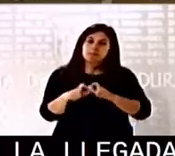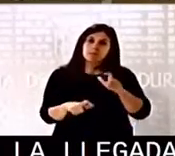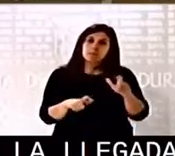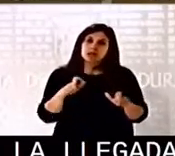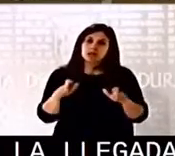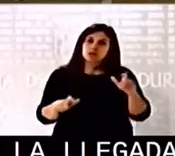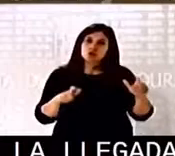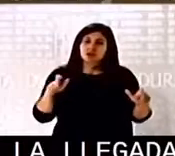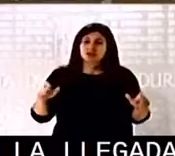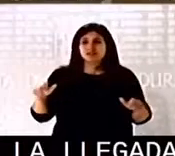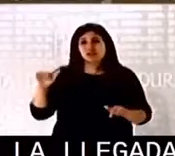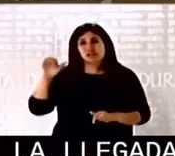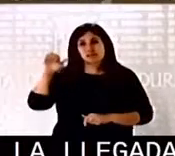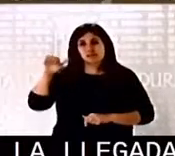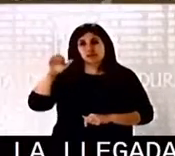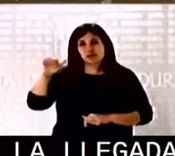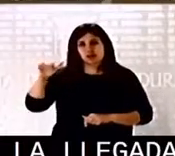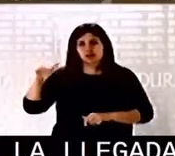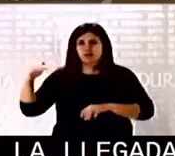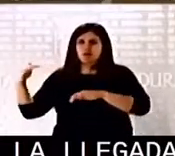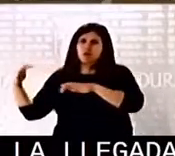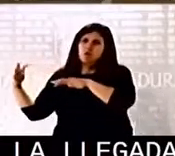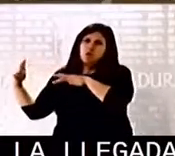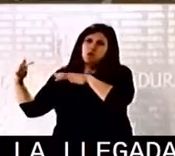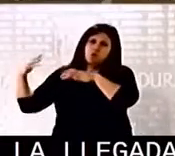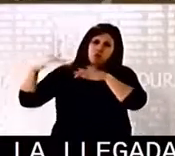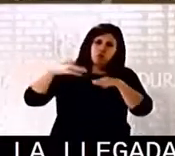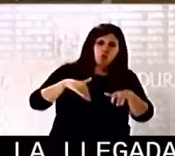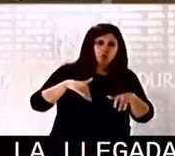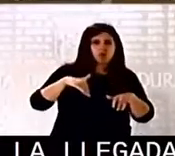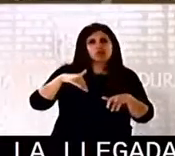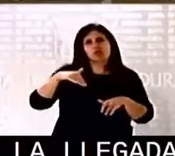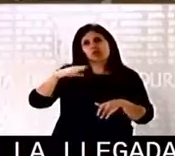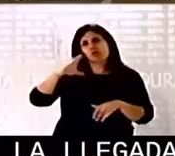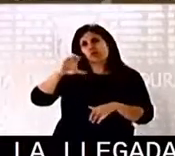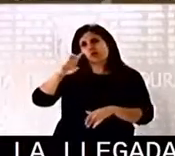de migrantes a la ciudad autónoma de Ceuta,